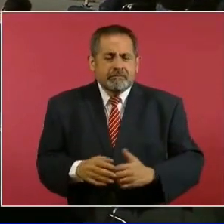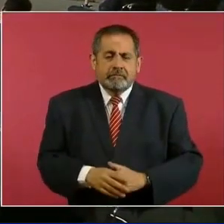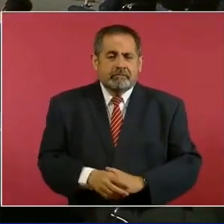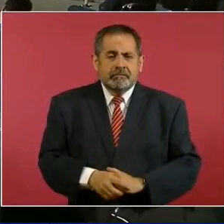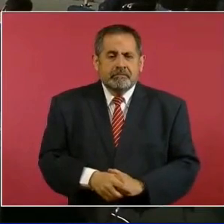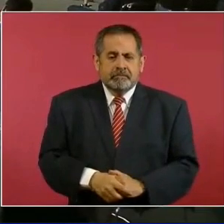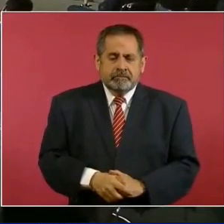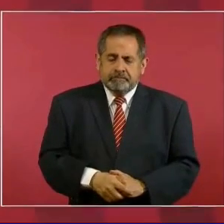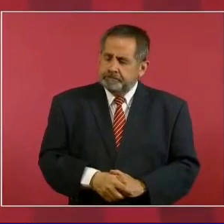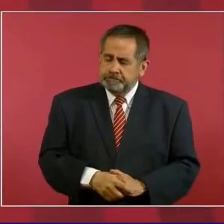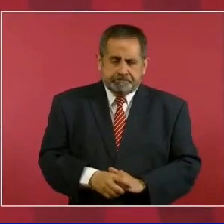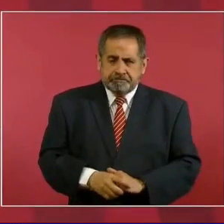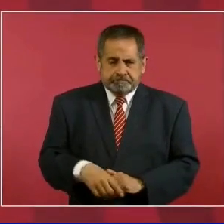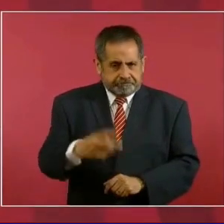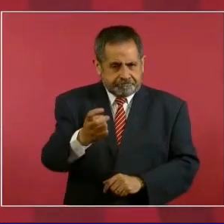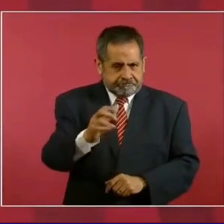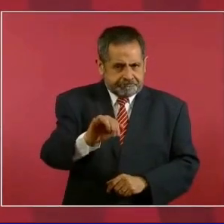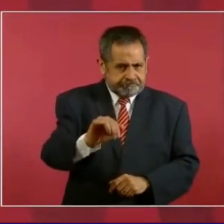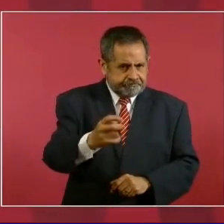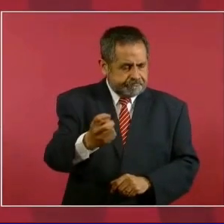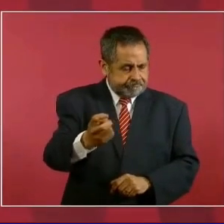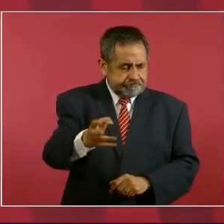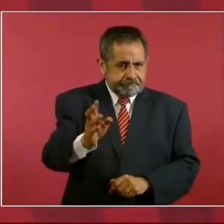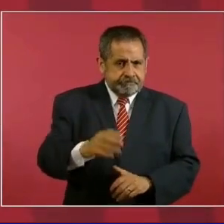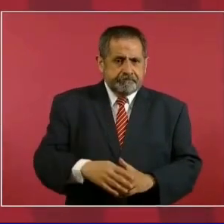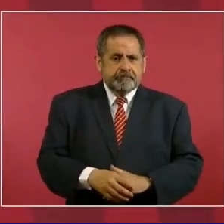Sí, sí.